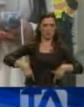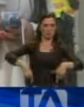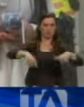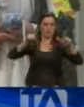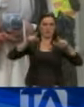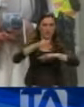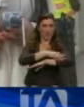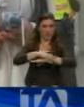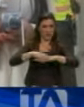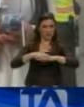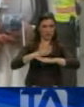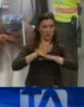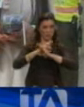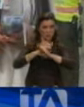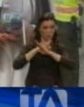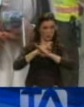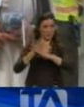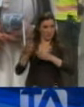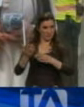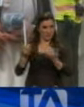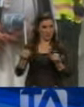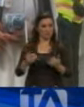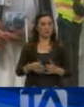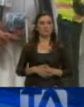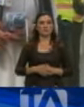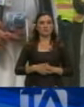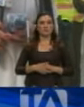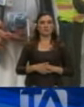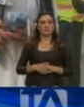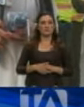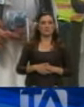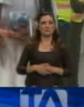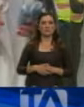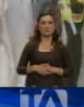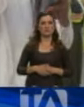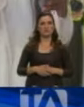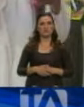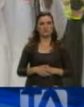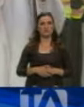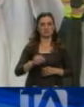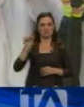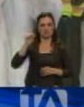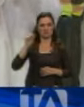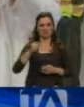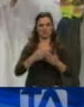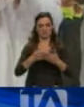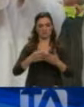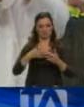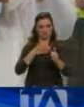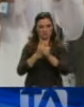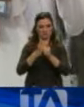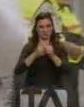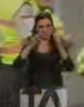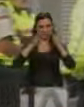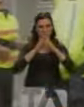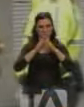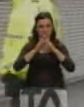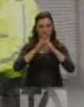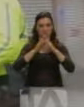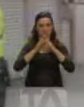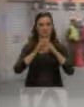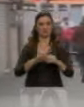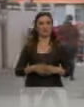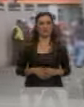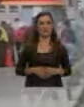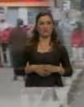que están restringidas a la circulación vehicular por la zona. Sí, alrededor de la vivienda que está ubicada aquí, si les mostramos en